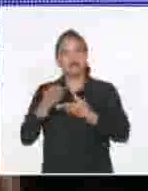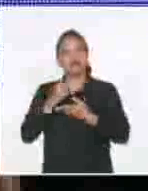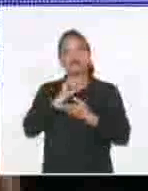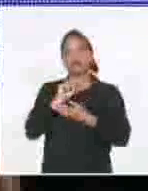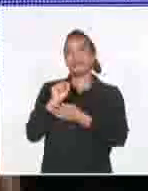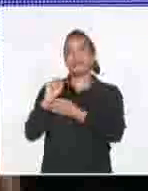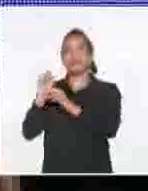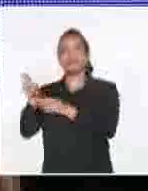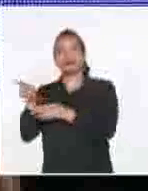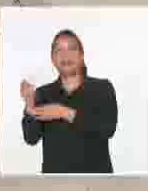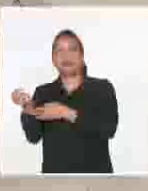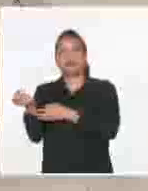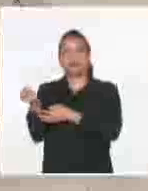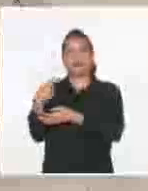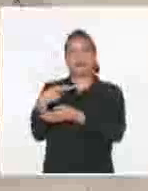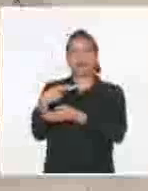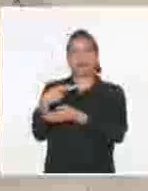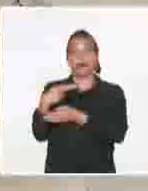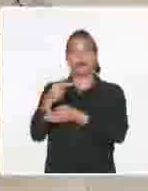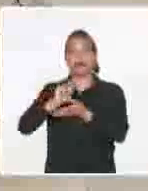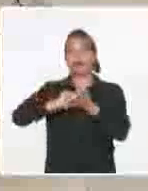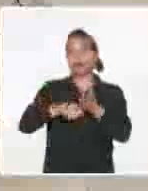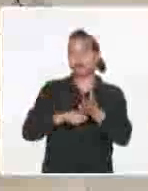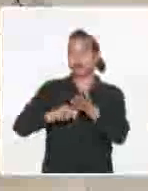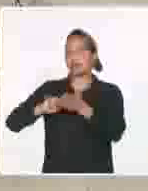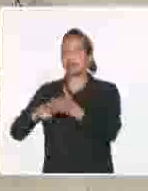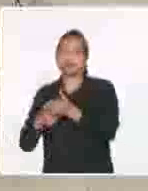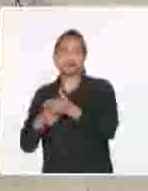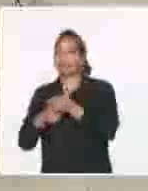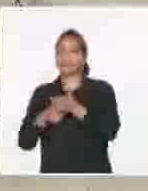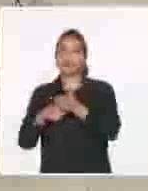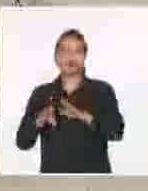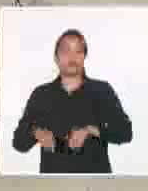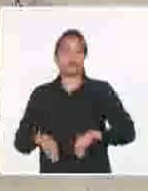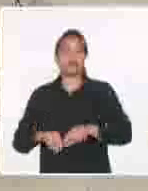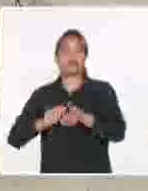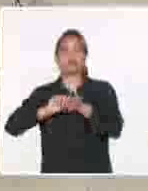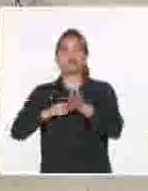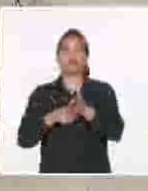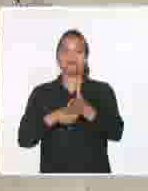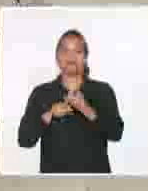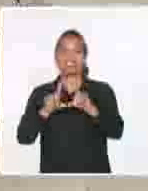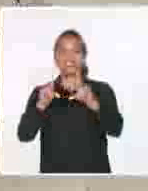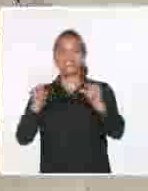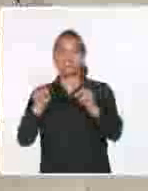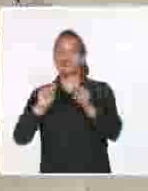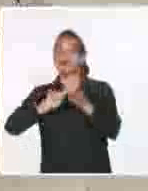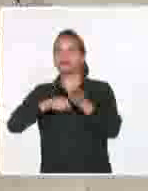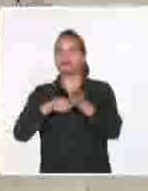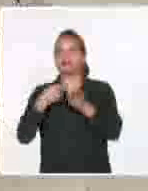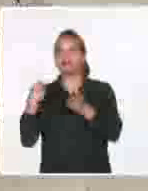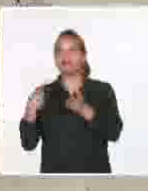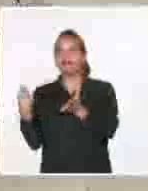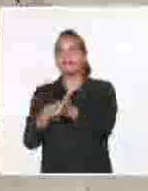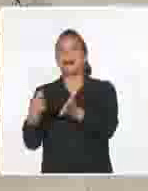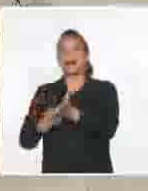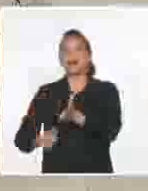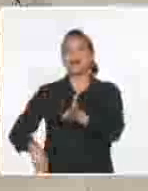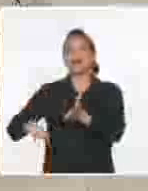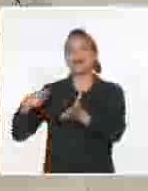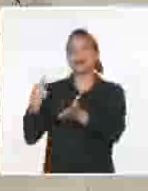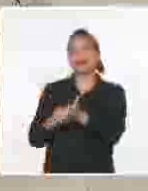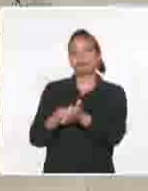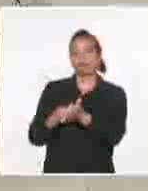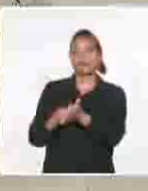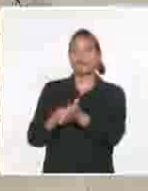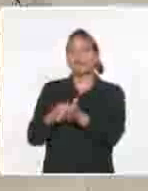en créditos. Y solo pueden transportarse esos embarques en buques norteamericanos que entonces tienen que